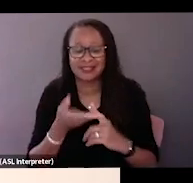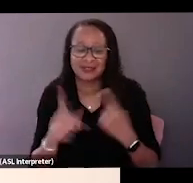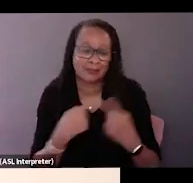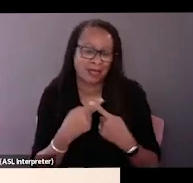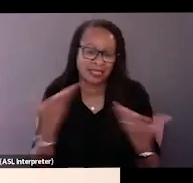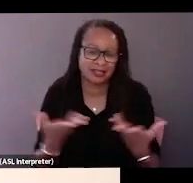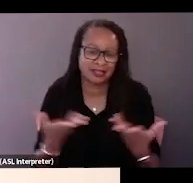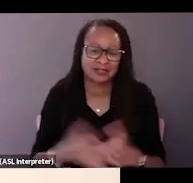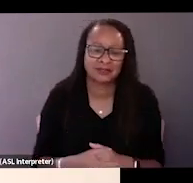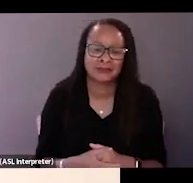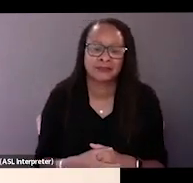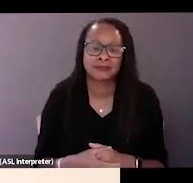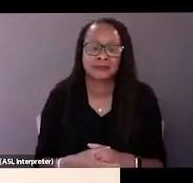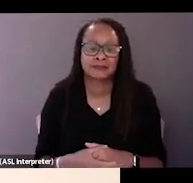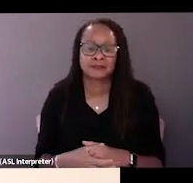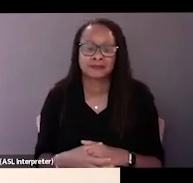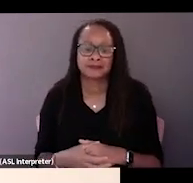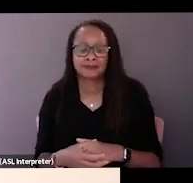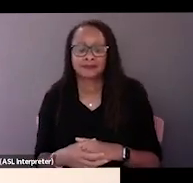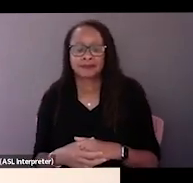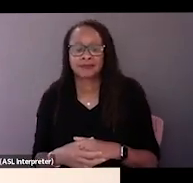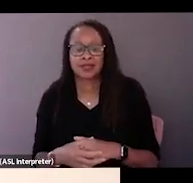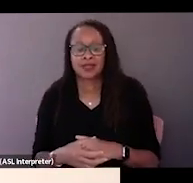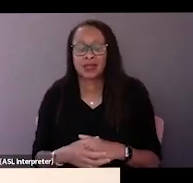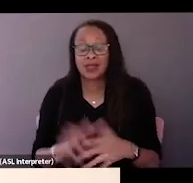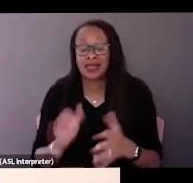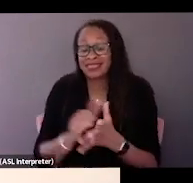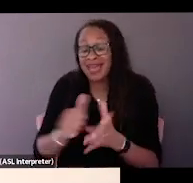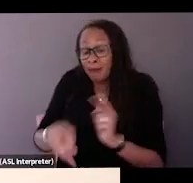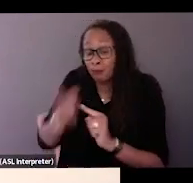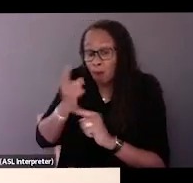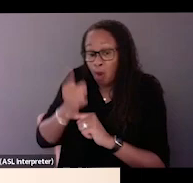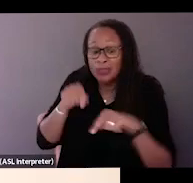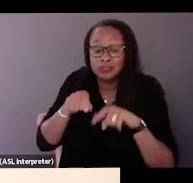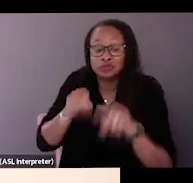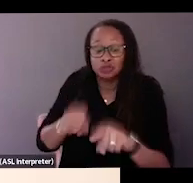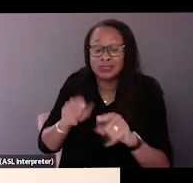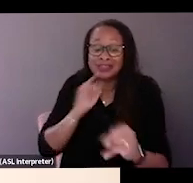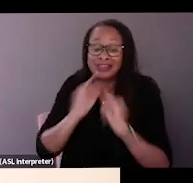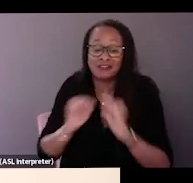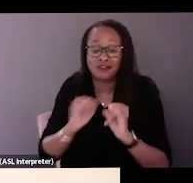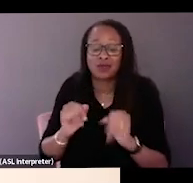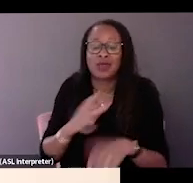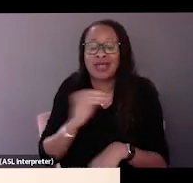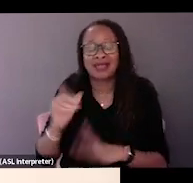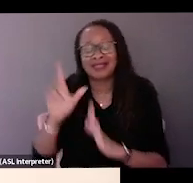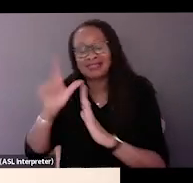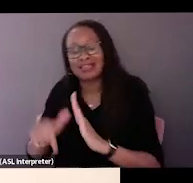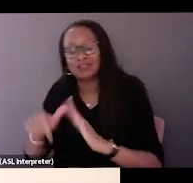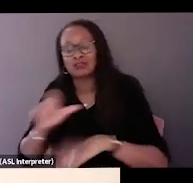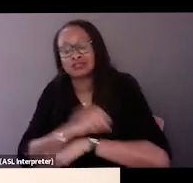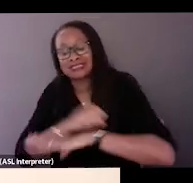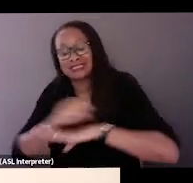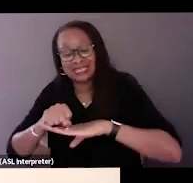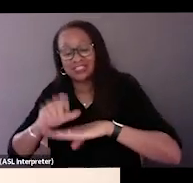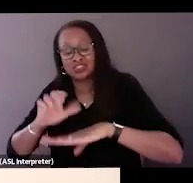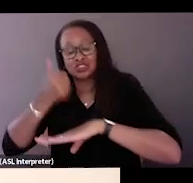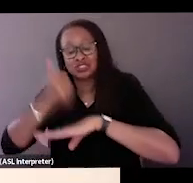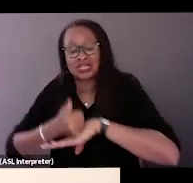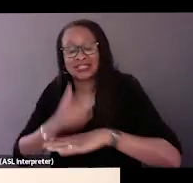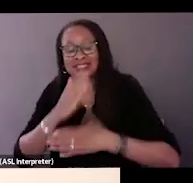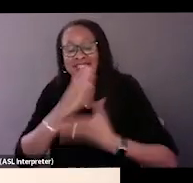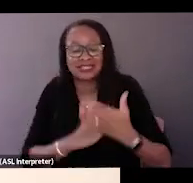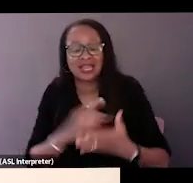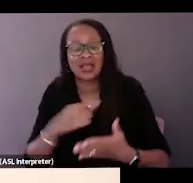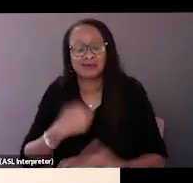he decidido luego en el montaje que podía aparecer, fue porque nos